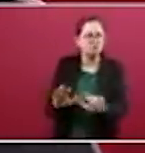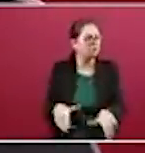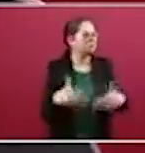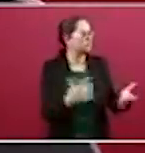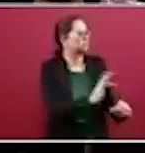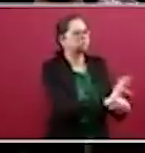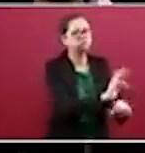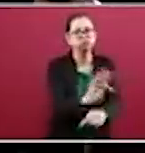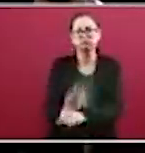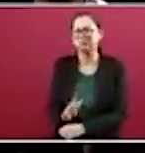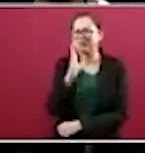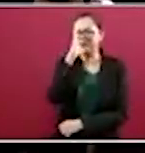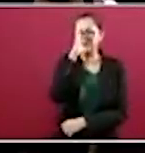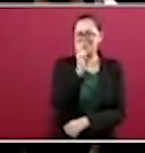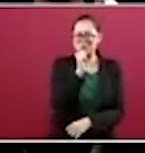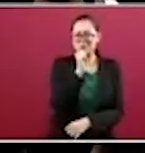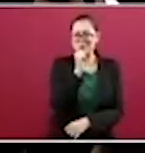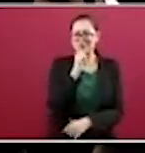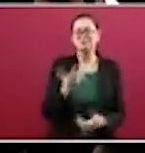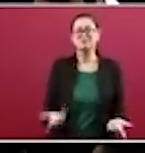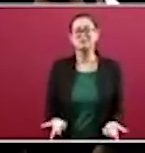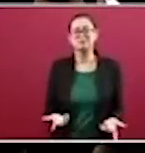pública, y lo único que hay